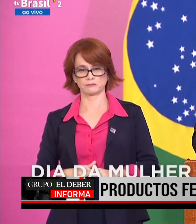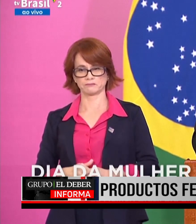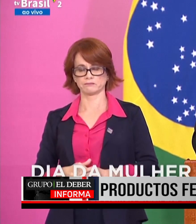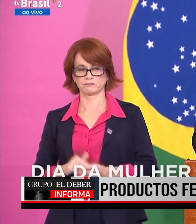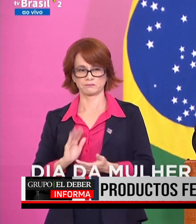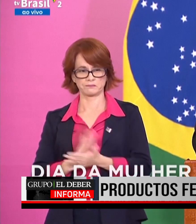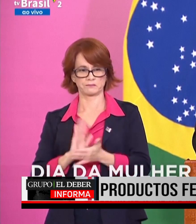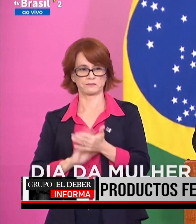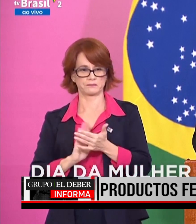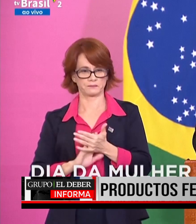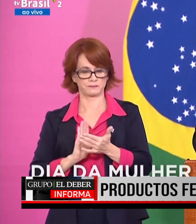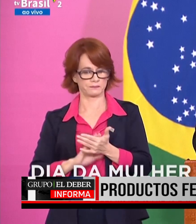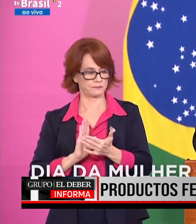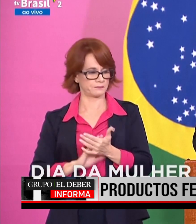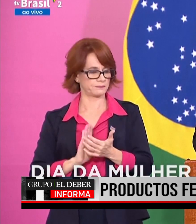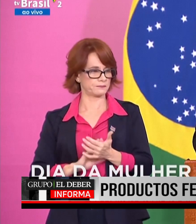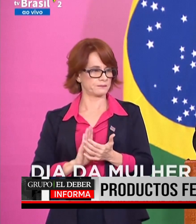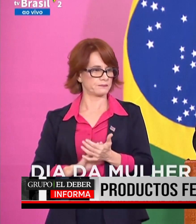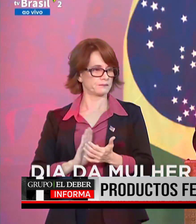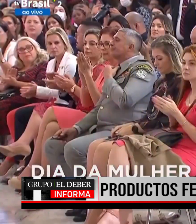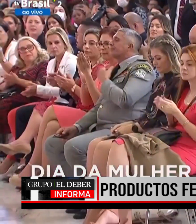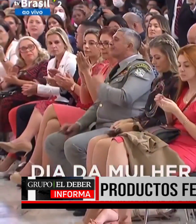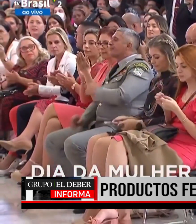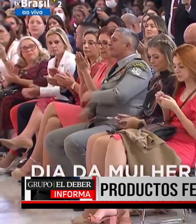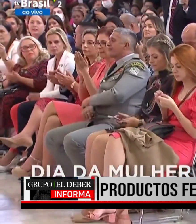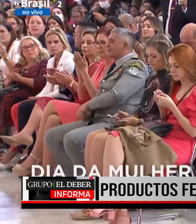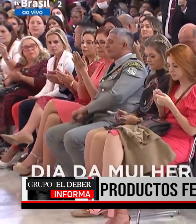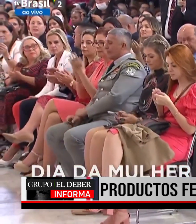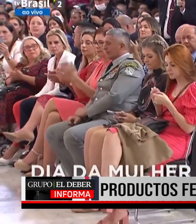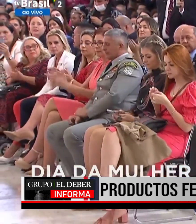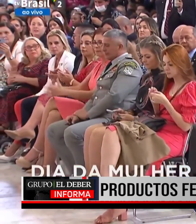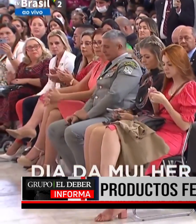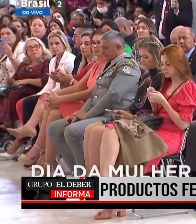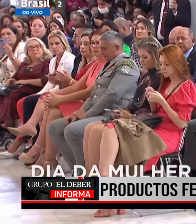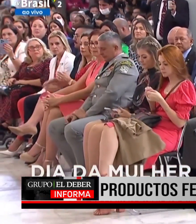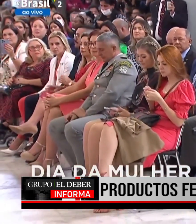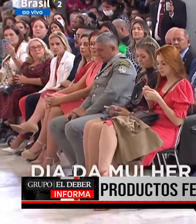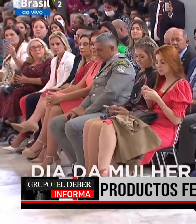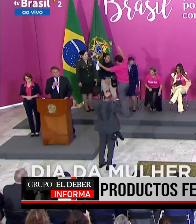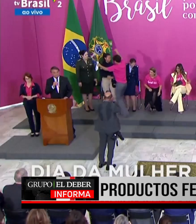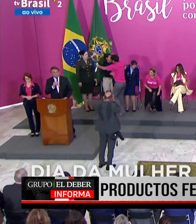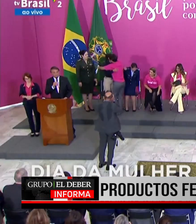El presidente participó el martes en un acto por el Día Internacional de la Mujer.